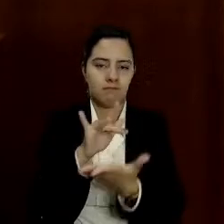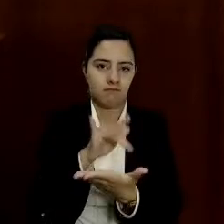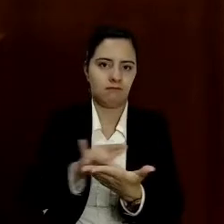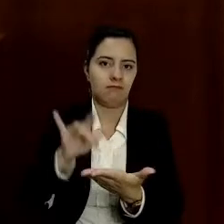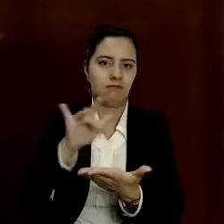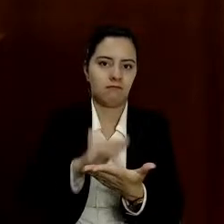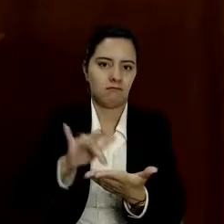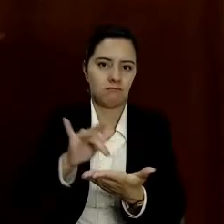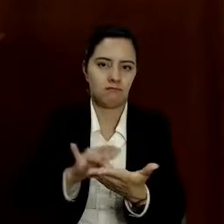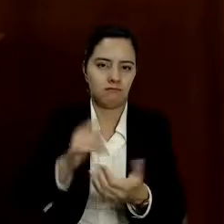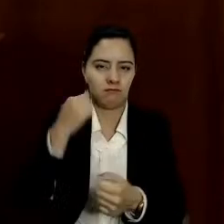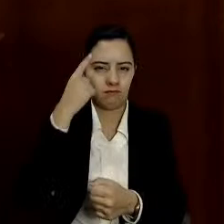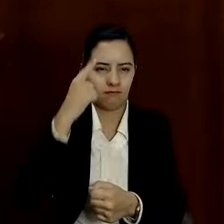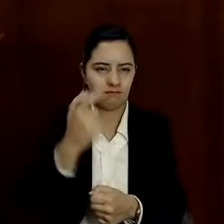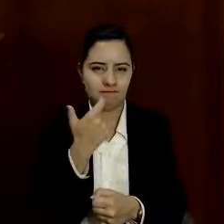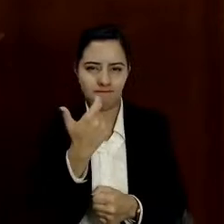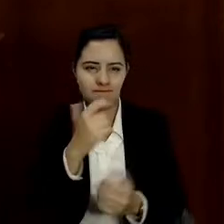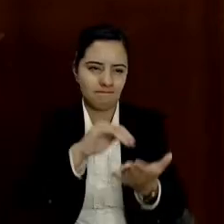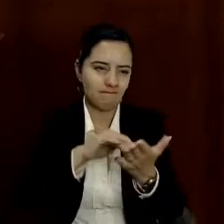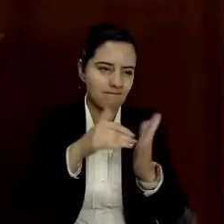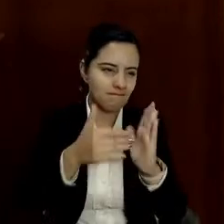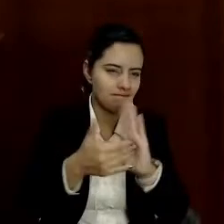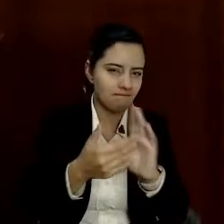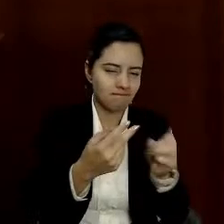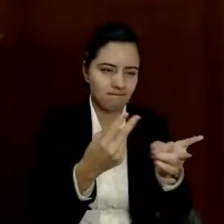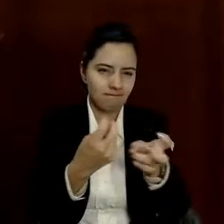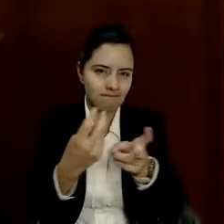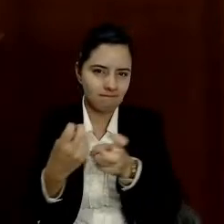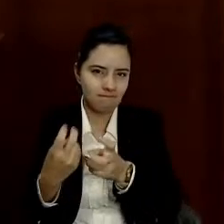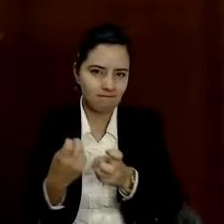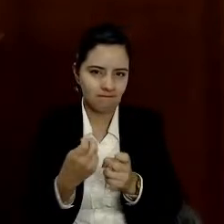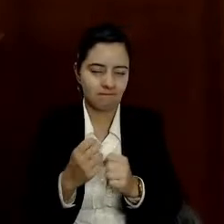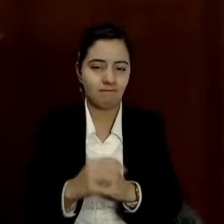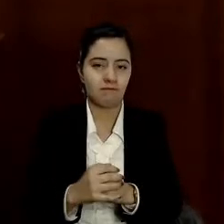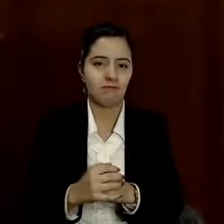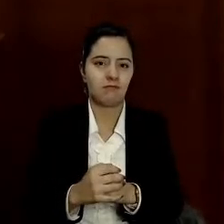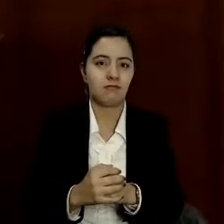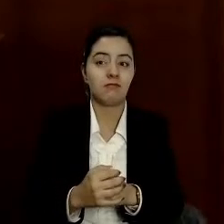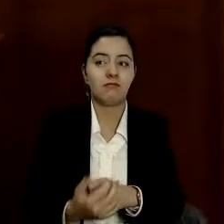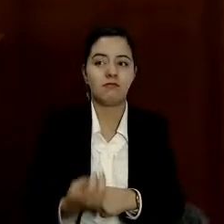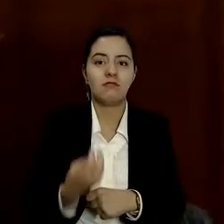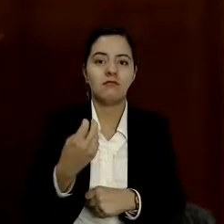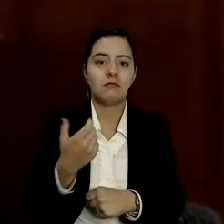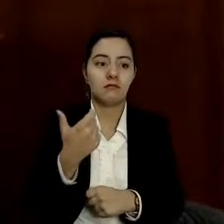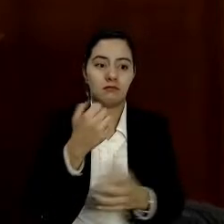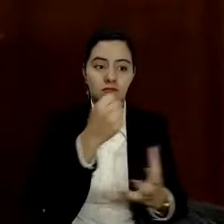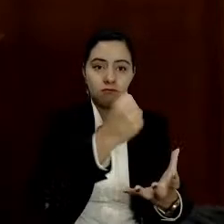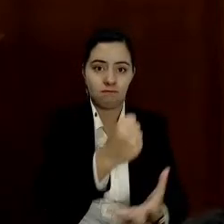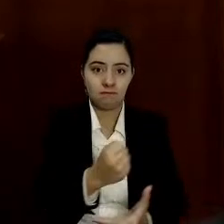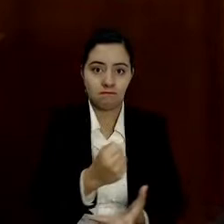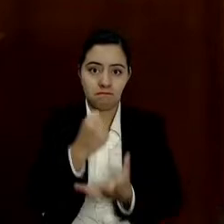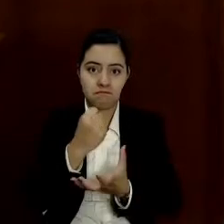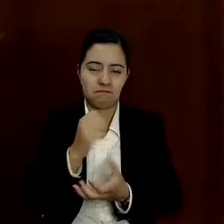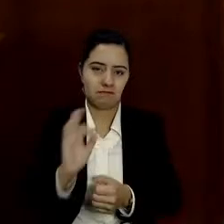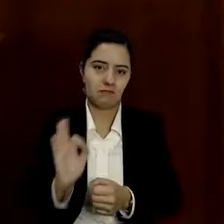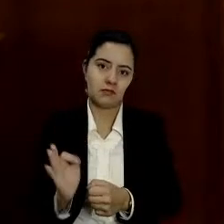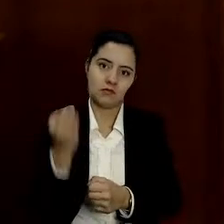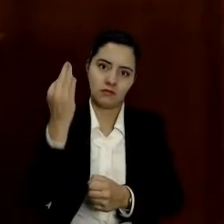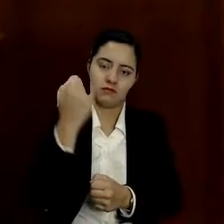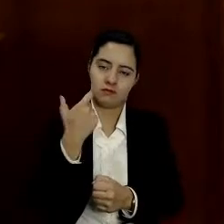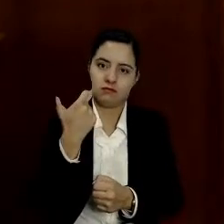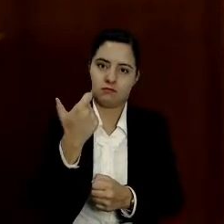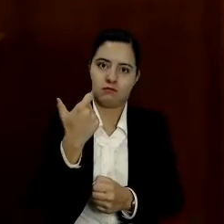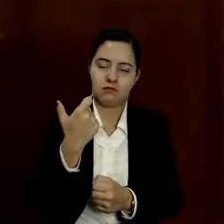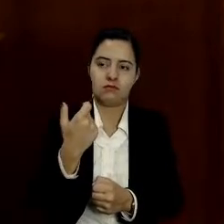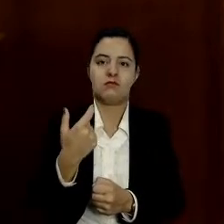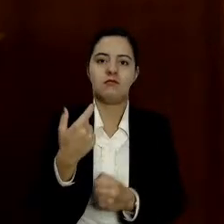la estafa maestra en su versión mexiquense, no solo para desviar los fondos federales, también para encubrir las